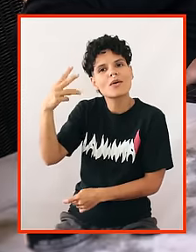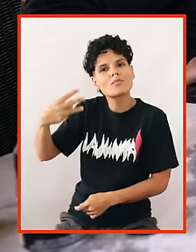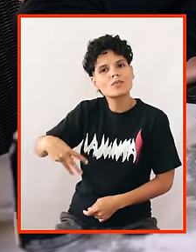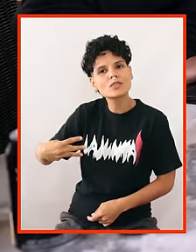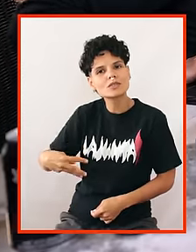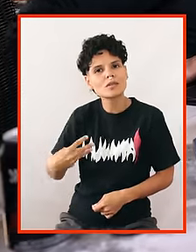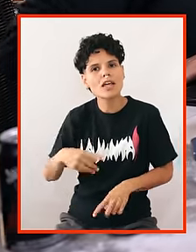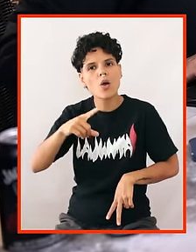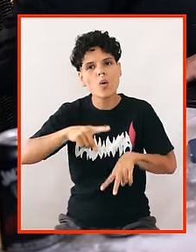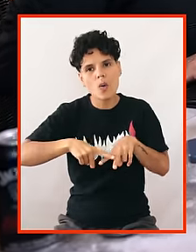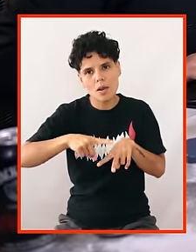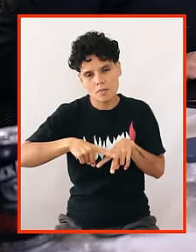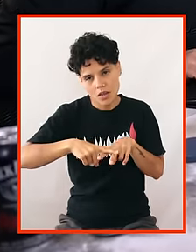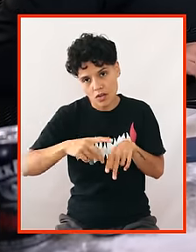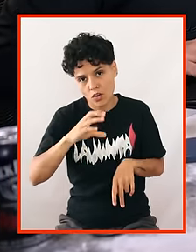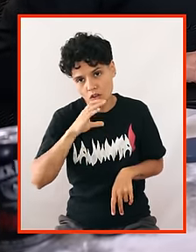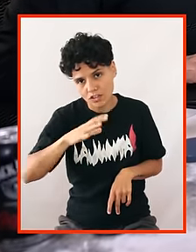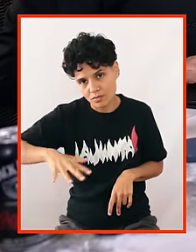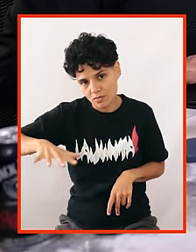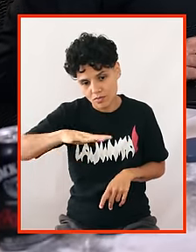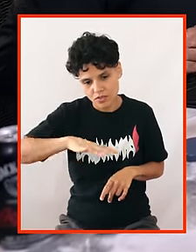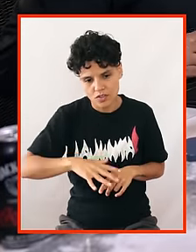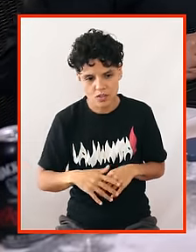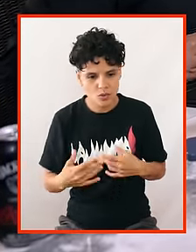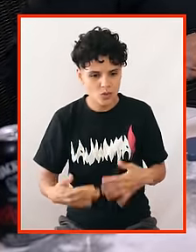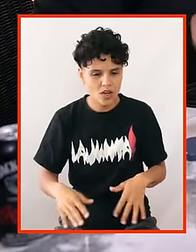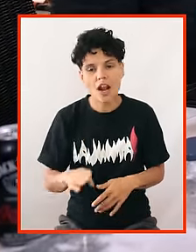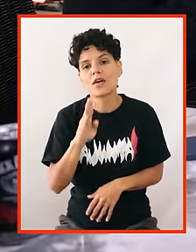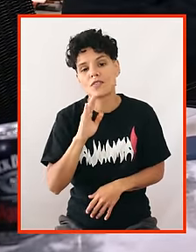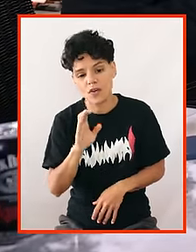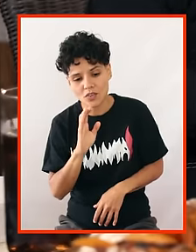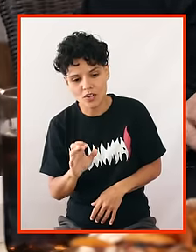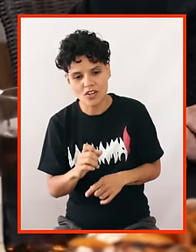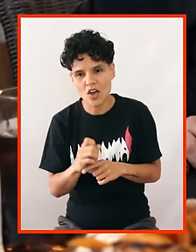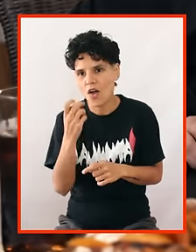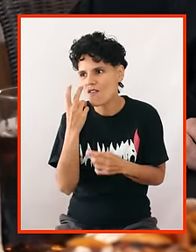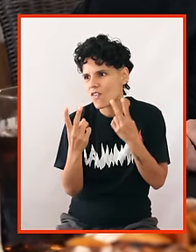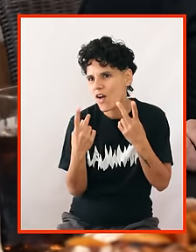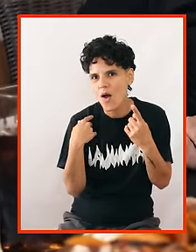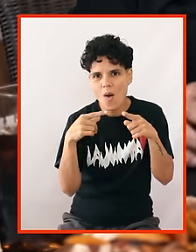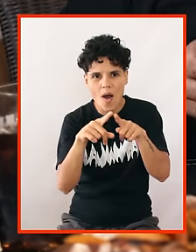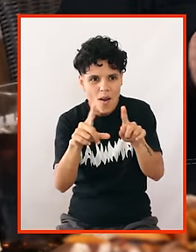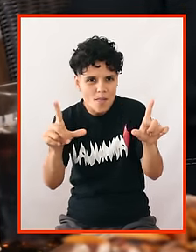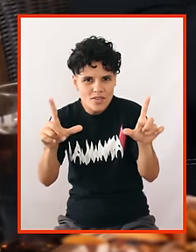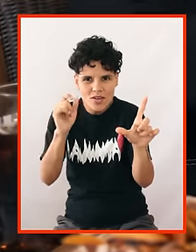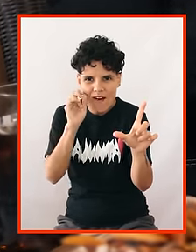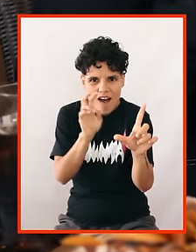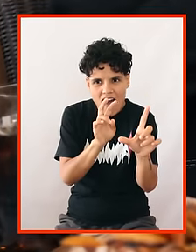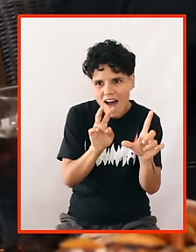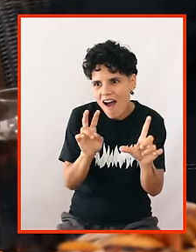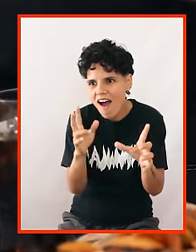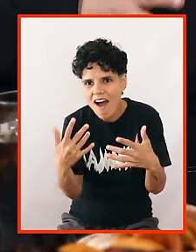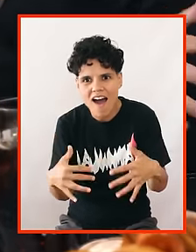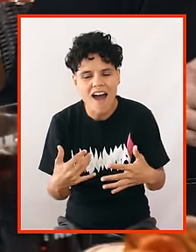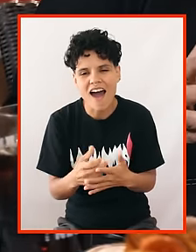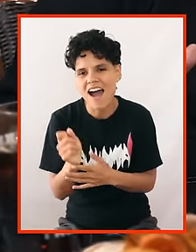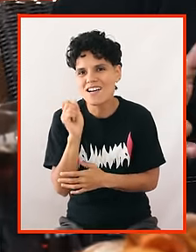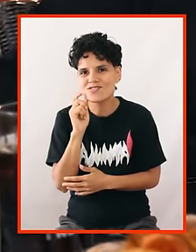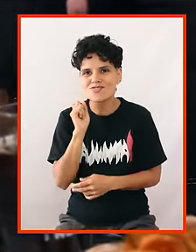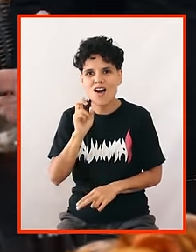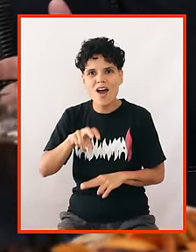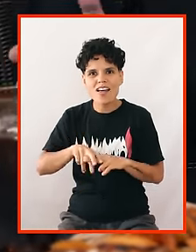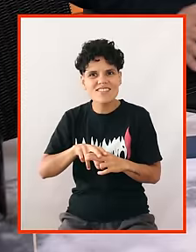Aguilar. De Pepe Aguilar. Ay, yo lo estoy viendo en pantalla y de repente los veo a ustedes ahí. ¡Ay, ahí.